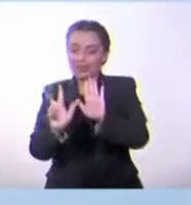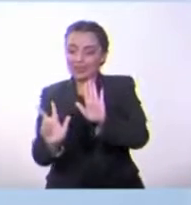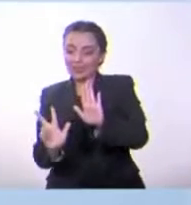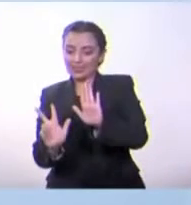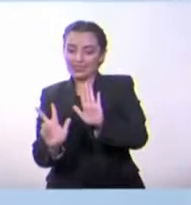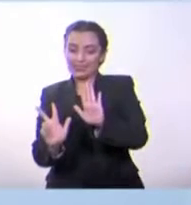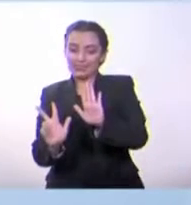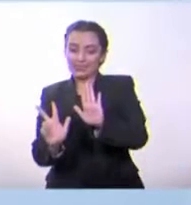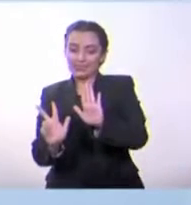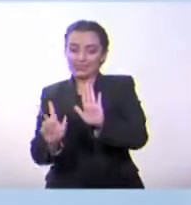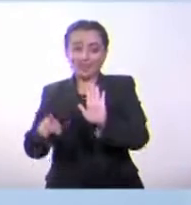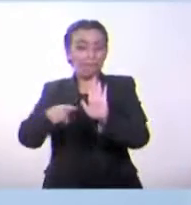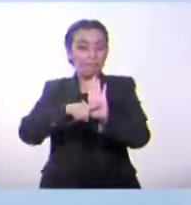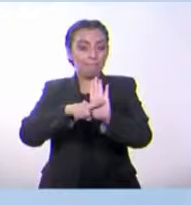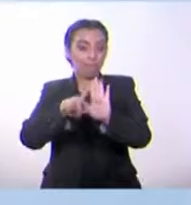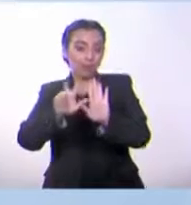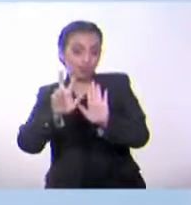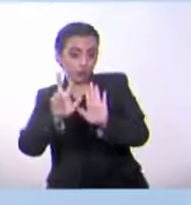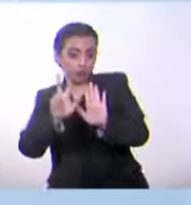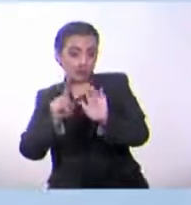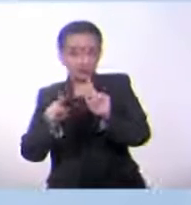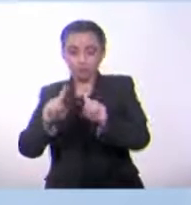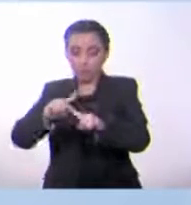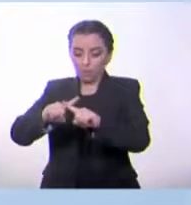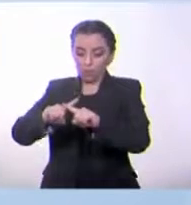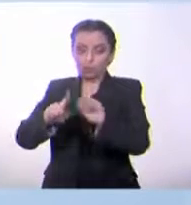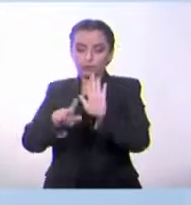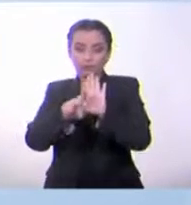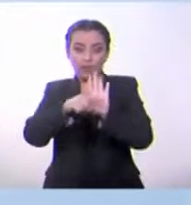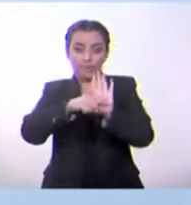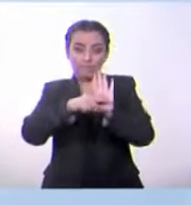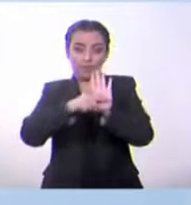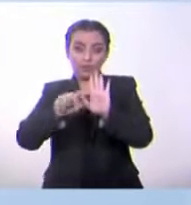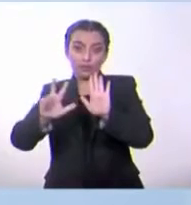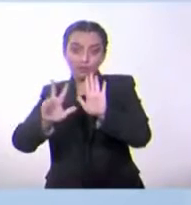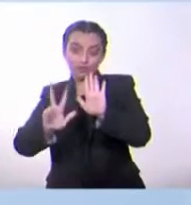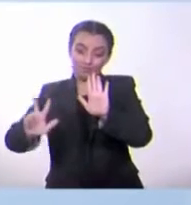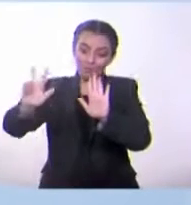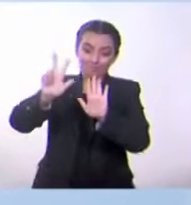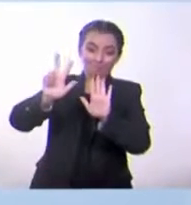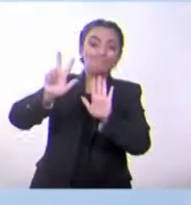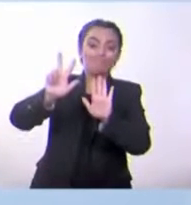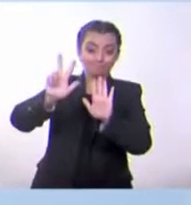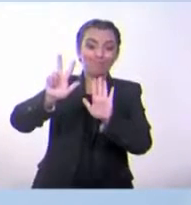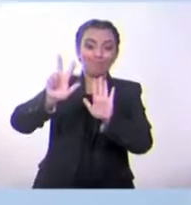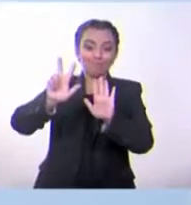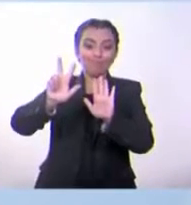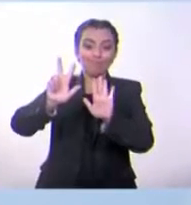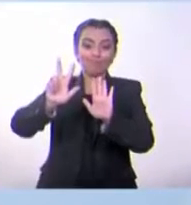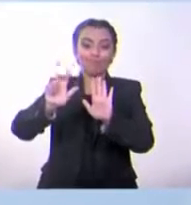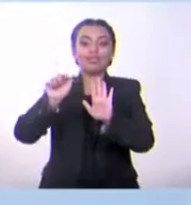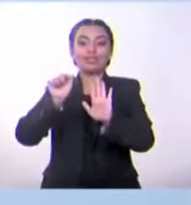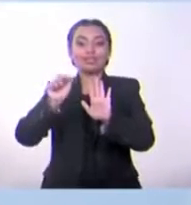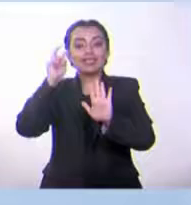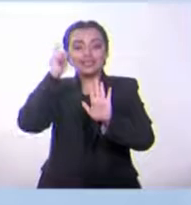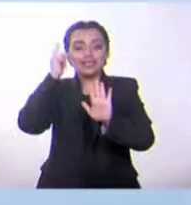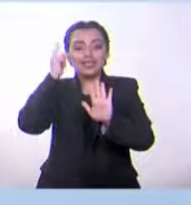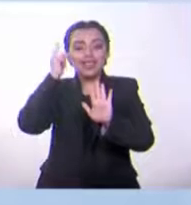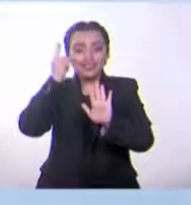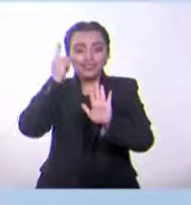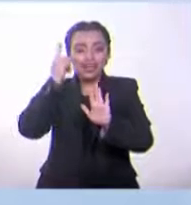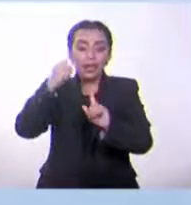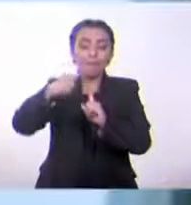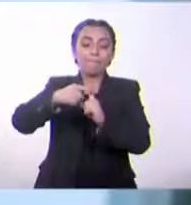total es de -3. Eso significa que el hierro está trabajando con carga de